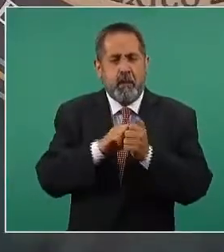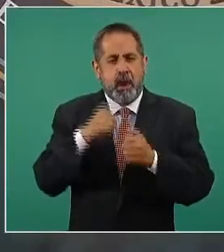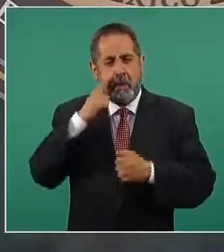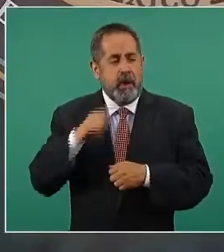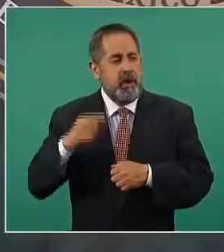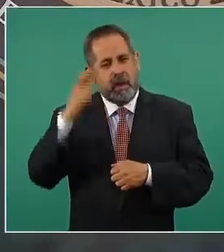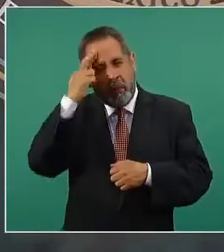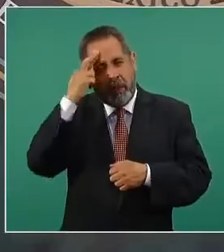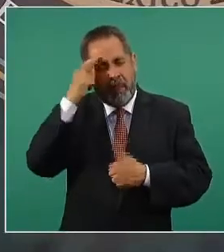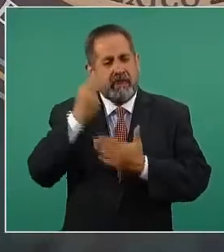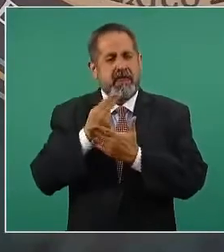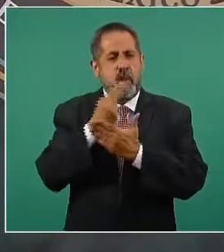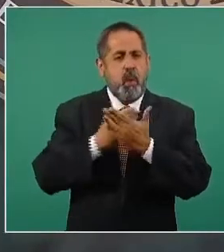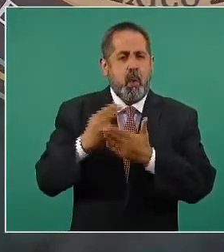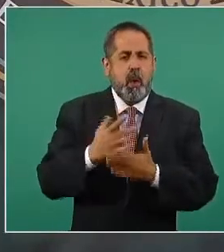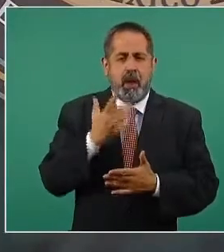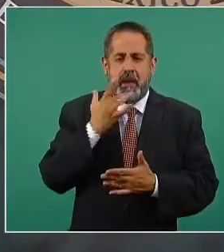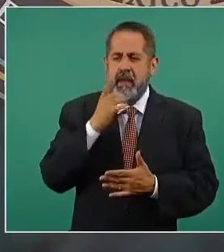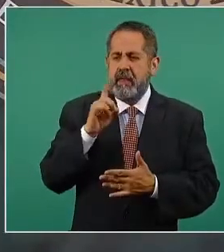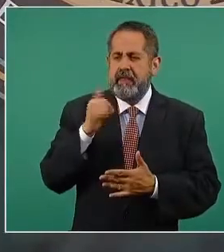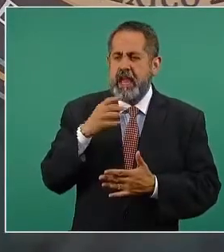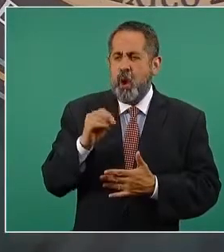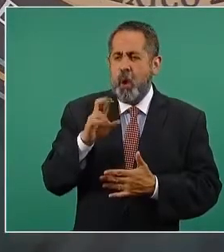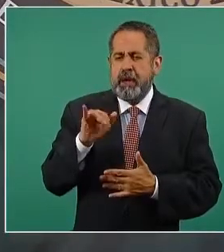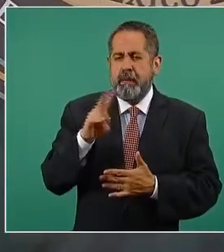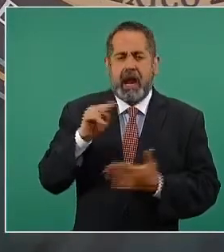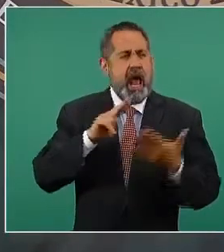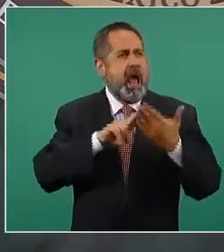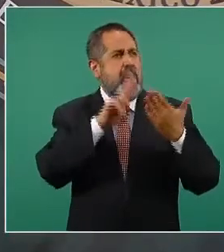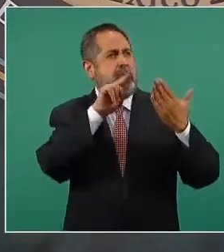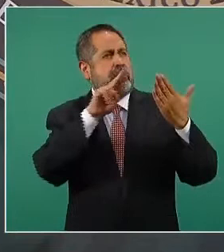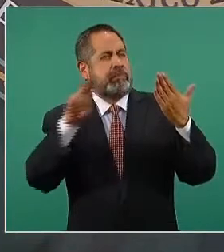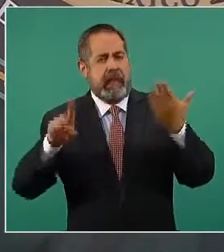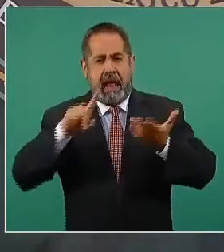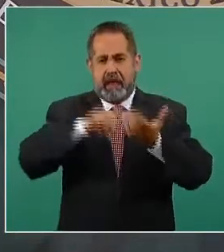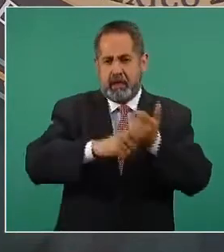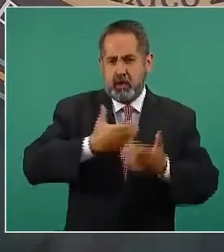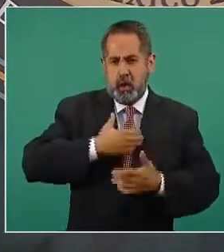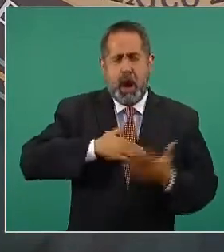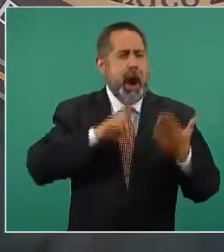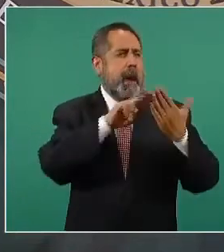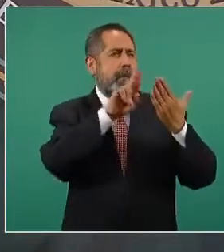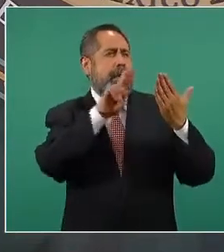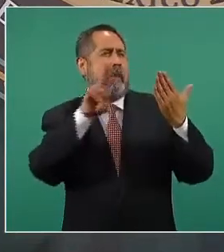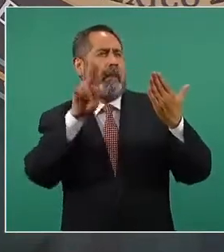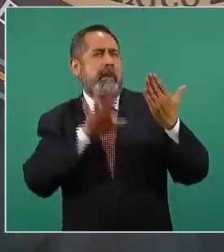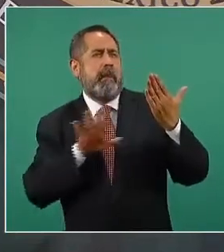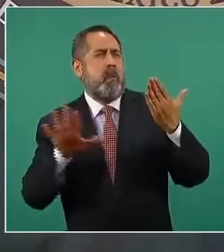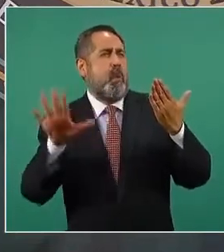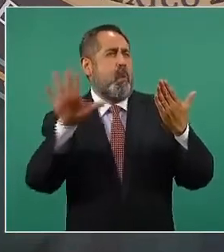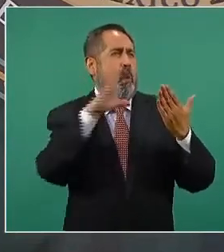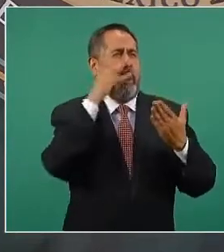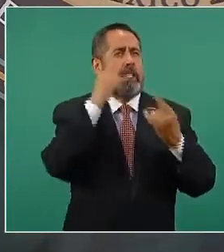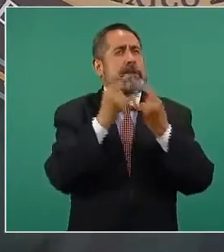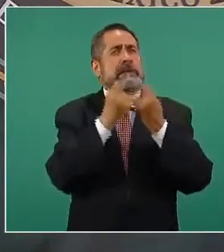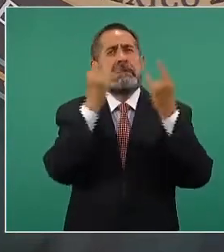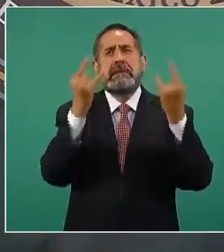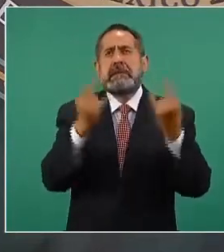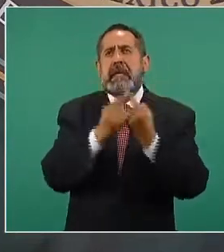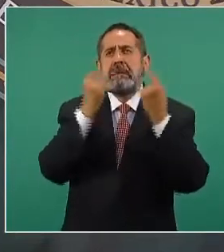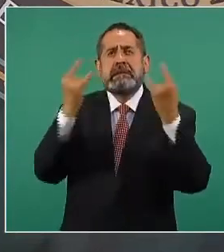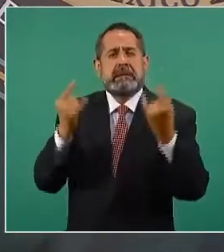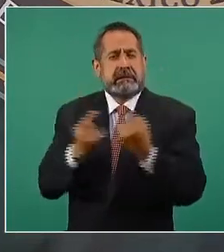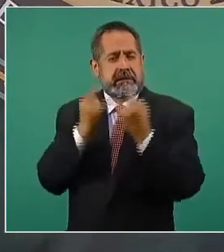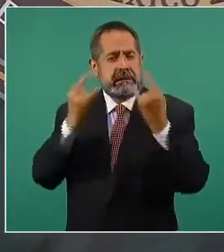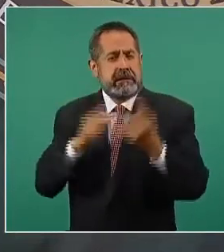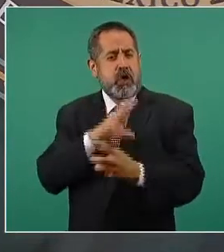de Diego Rivera, que pintó en Palacio Nacional, que evoca